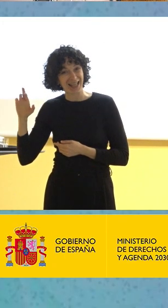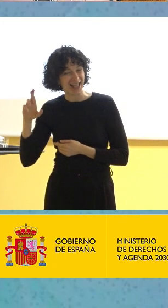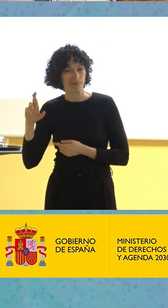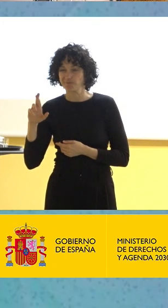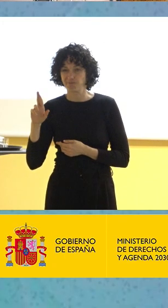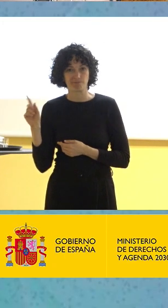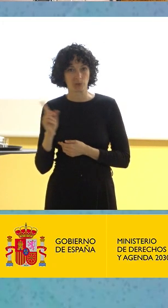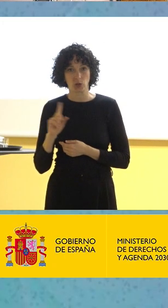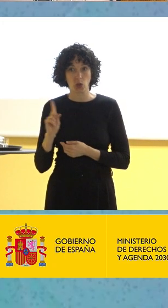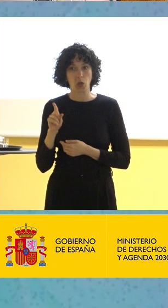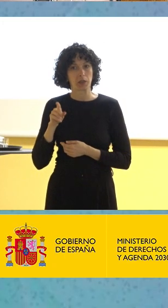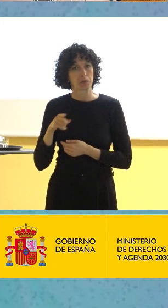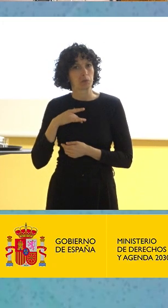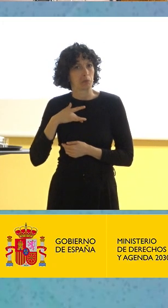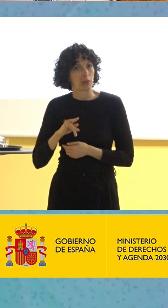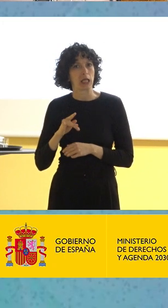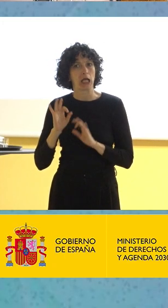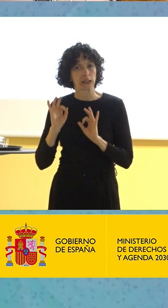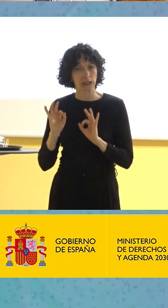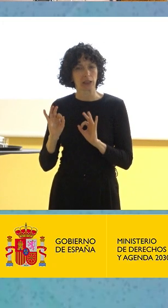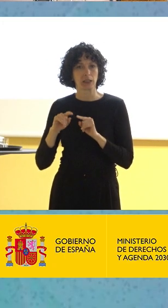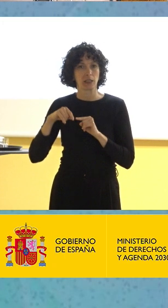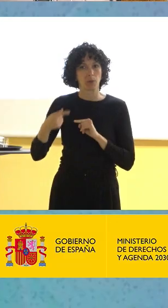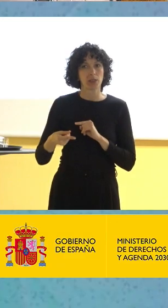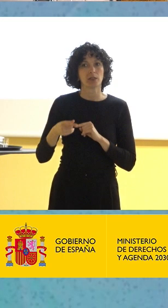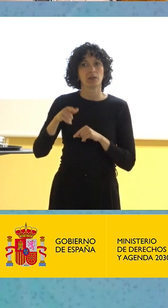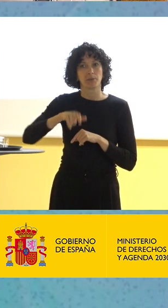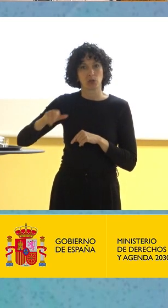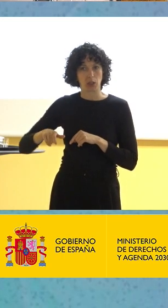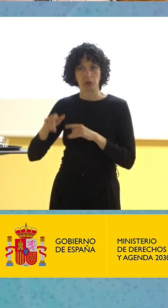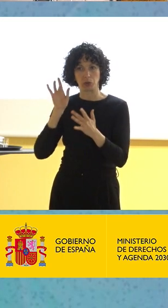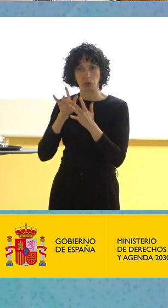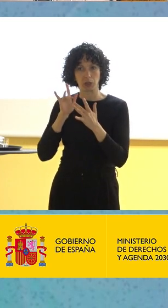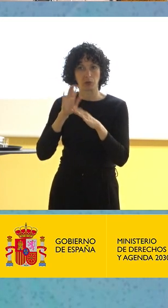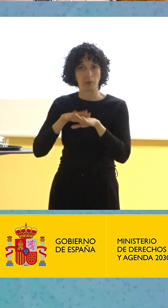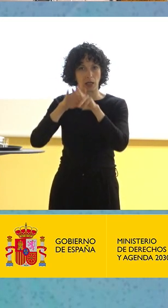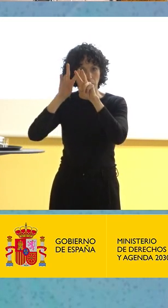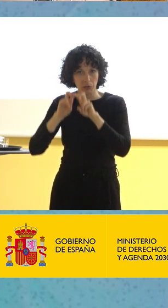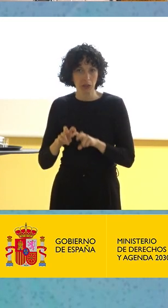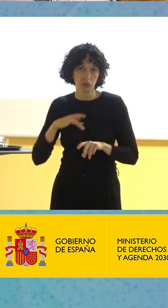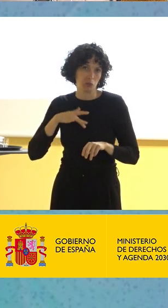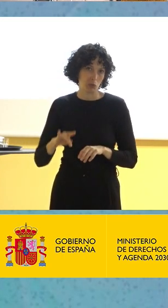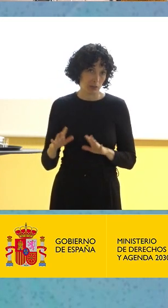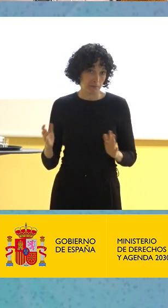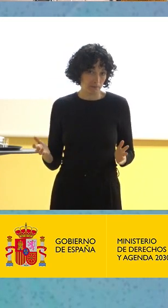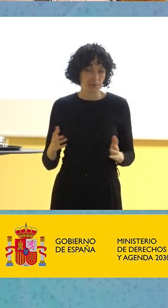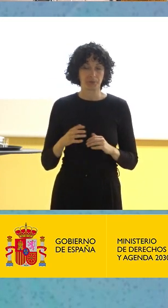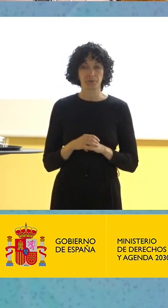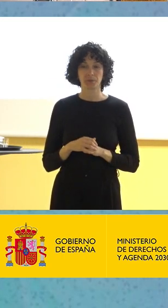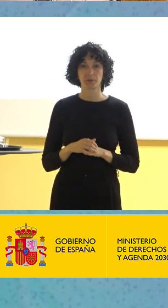bueno, también sería una posibilidad para poder contactar con las personas para realizar investigaciones, ¿no?